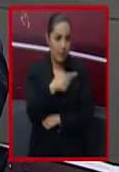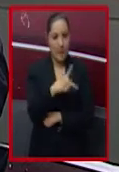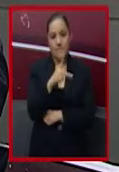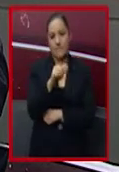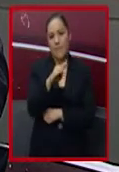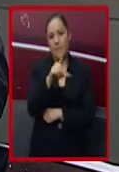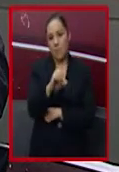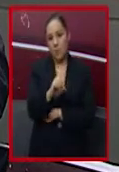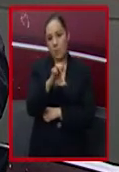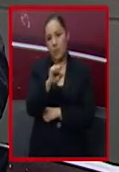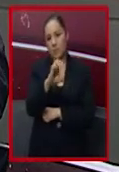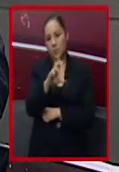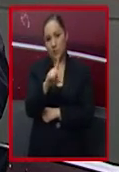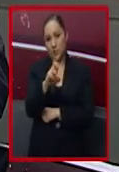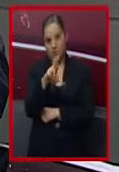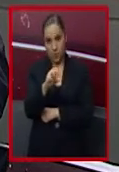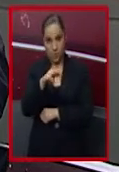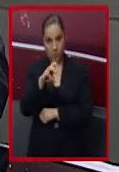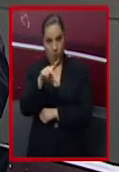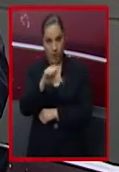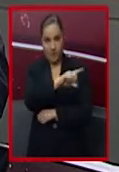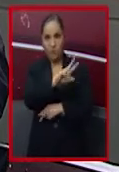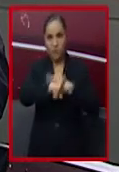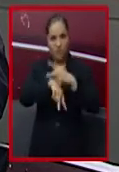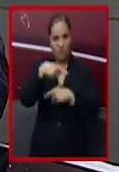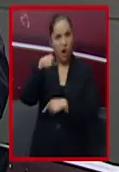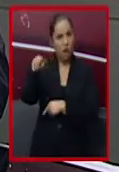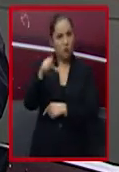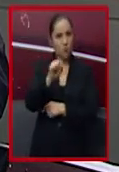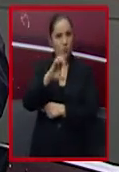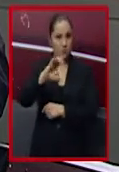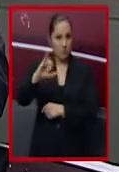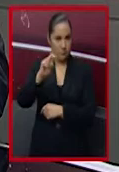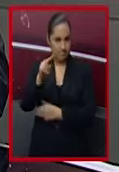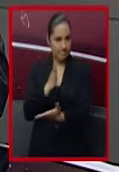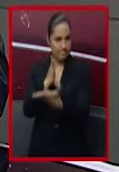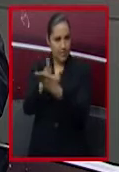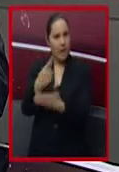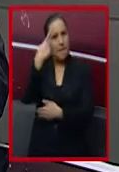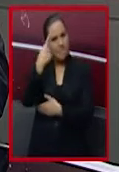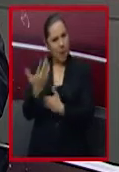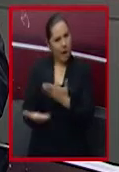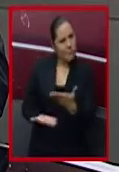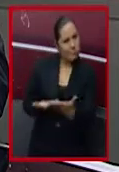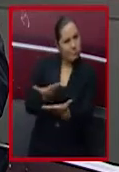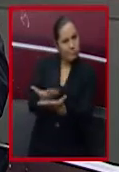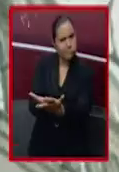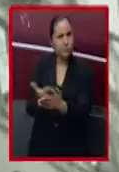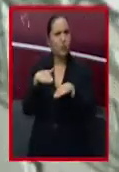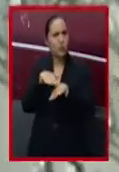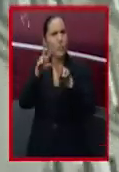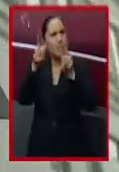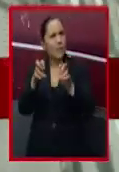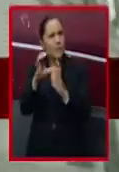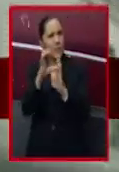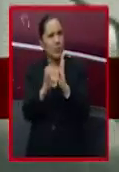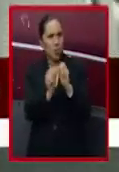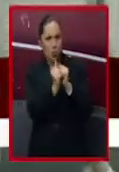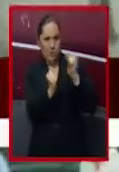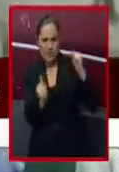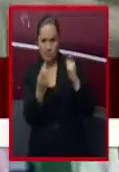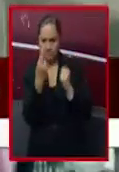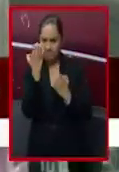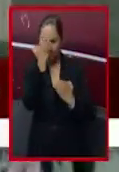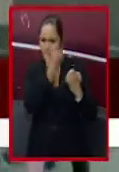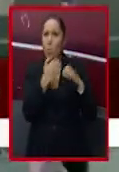Pablo Escudero Morales, acudió a la Suprema Corte de Justicia de la Nación a fin de presentar una controversia constitucional en contra